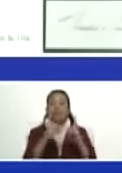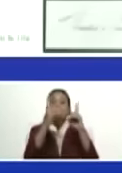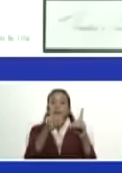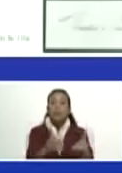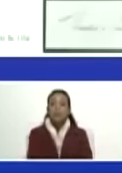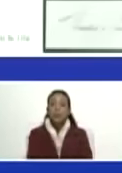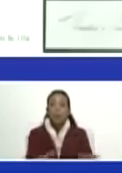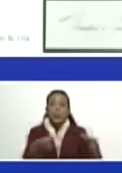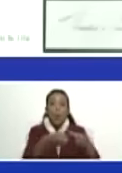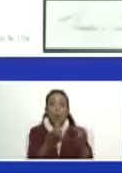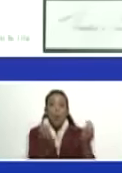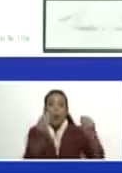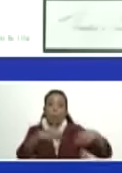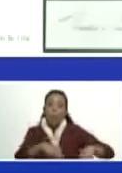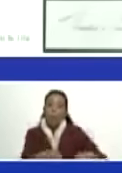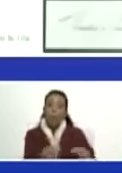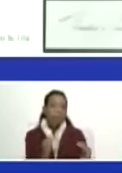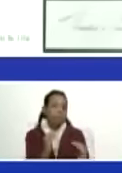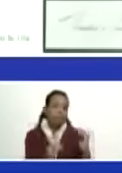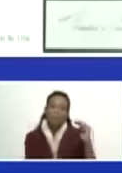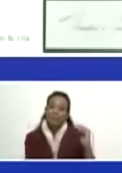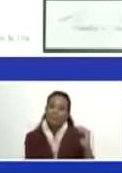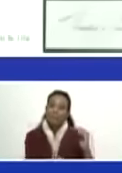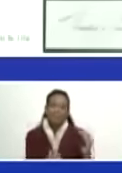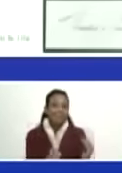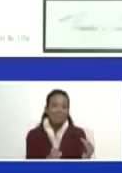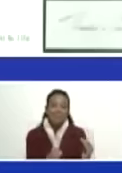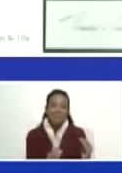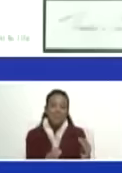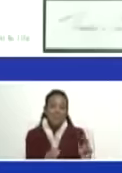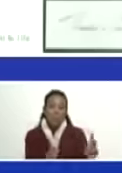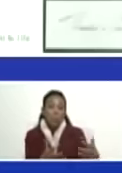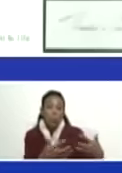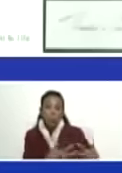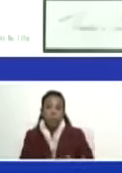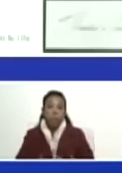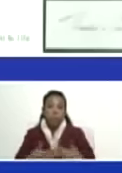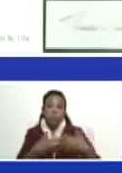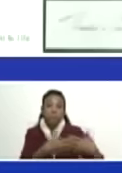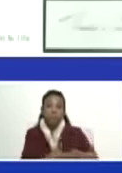desigual, un acuerdo desigual entre una potencia